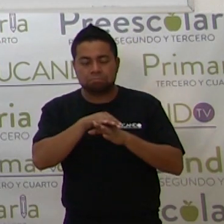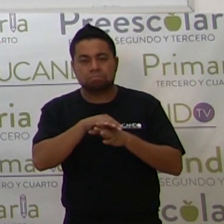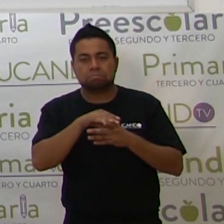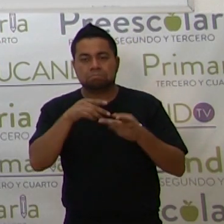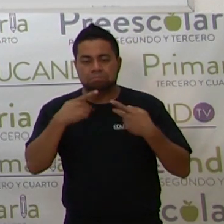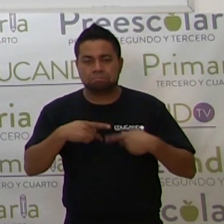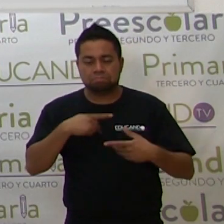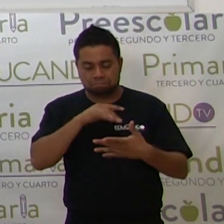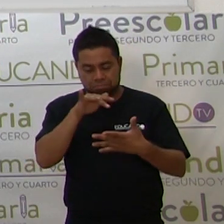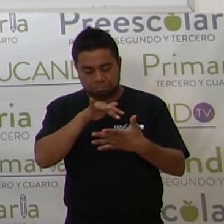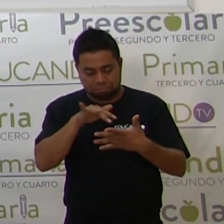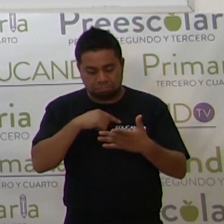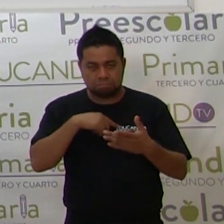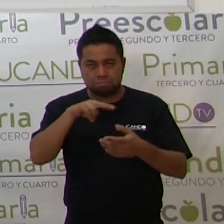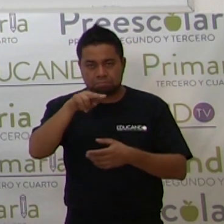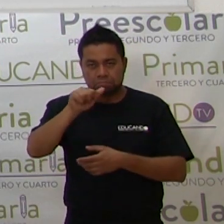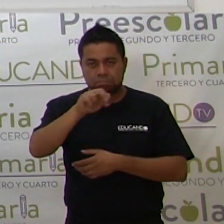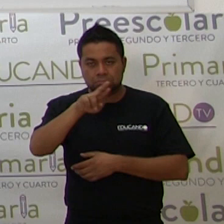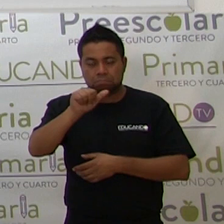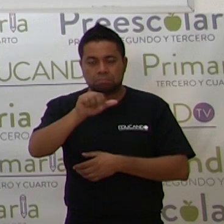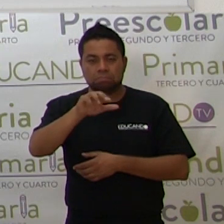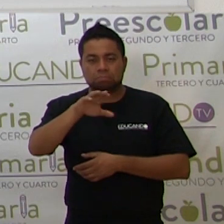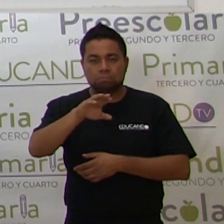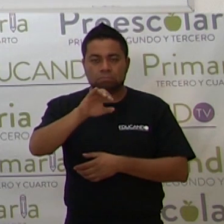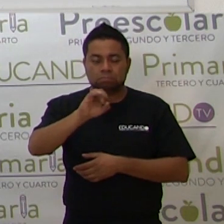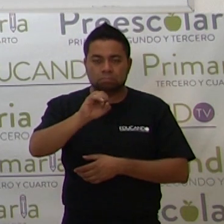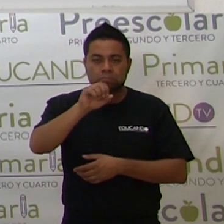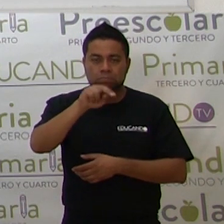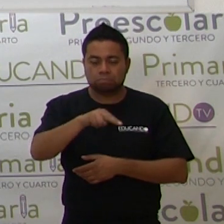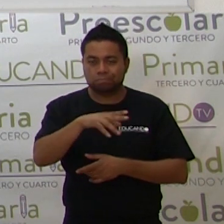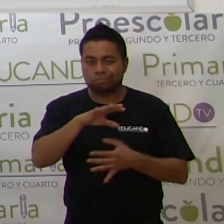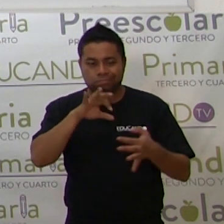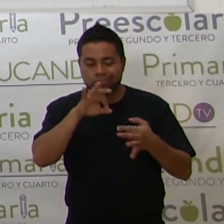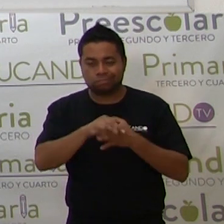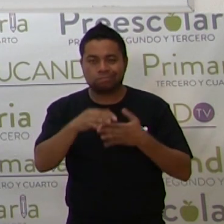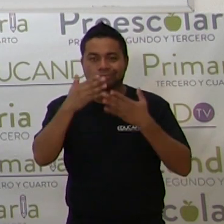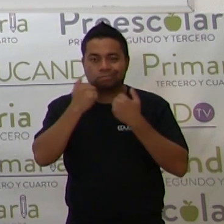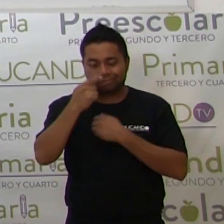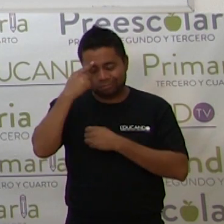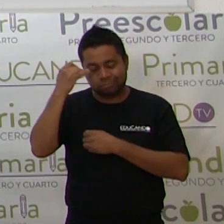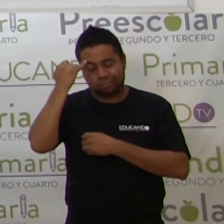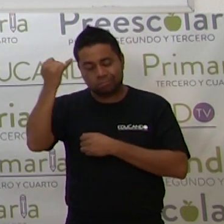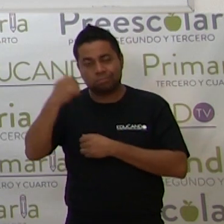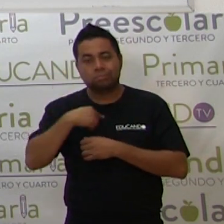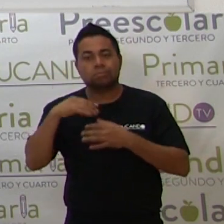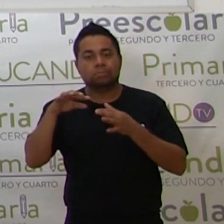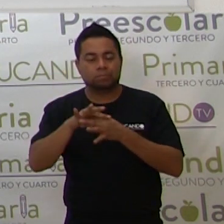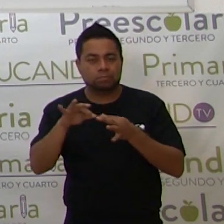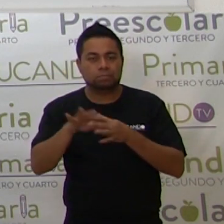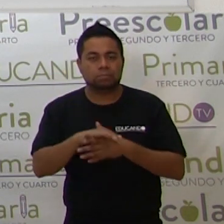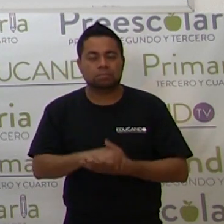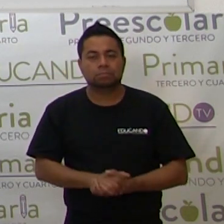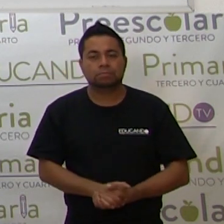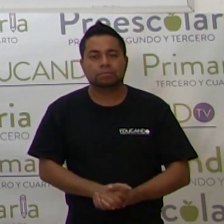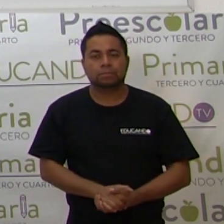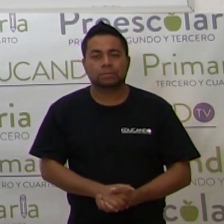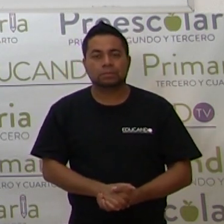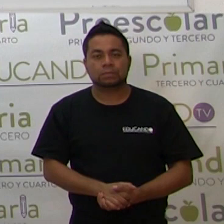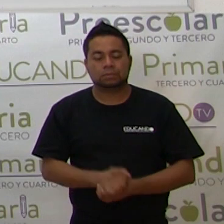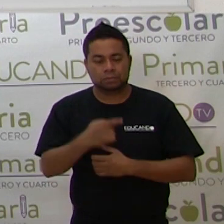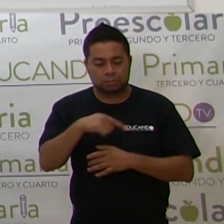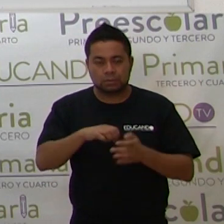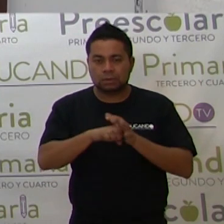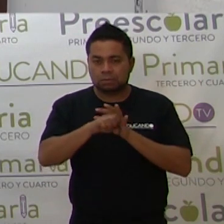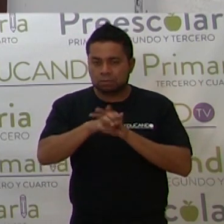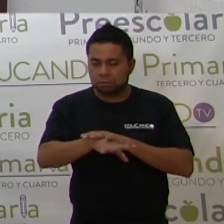está leyendo nuestra narración, no va a hilar las ideas que nosotros estamos contando. En este caso, si